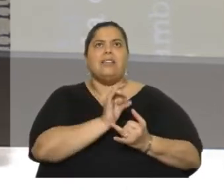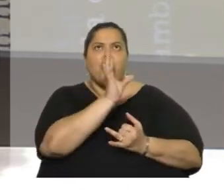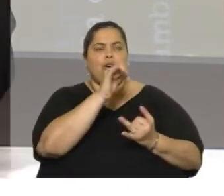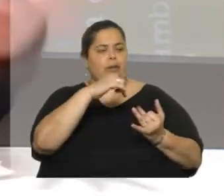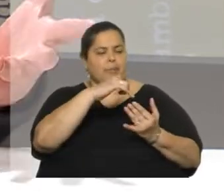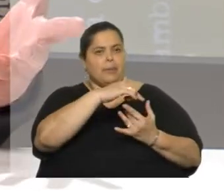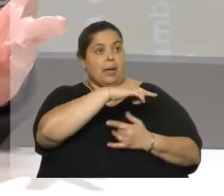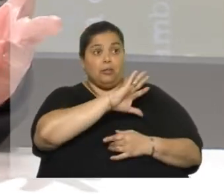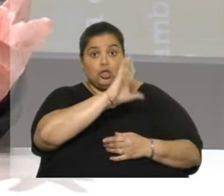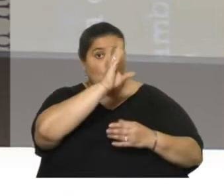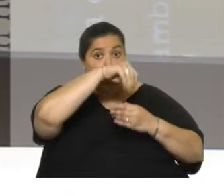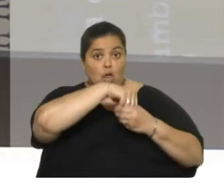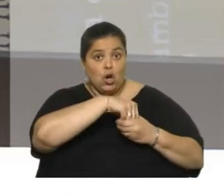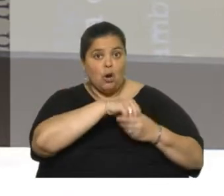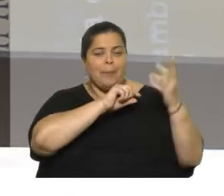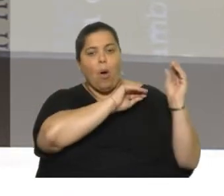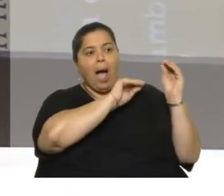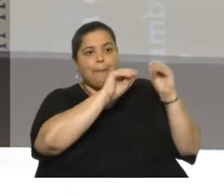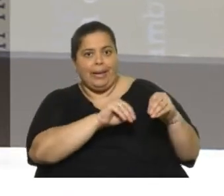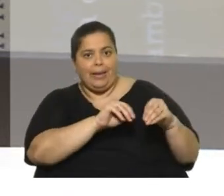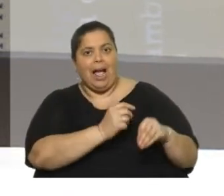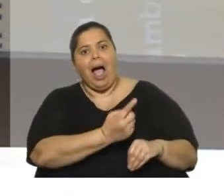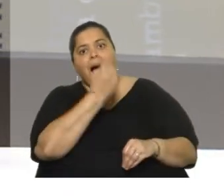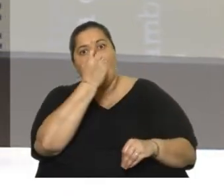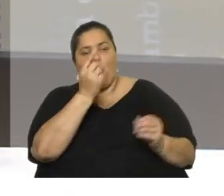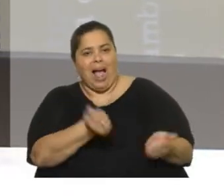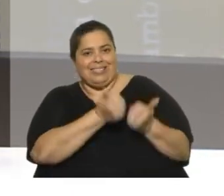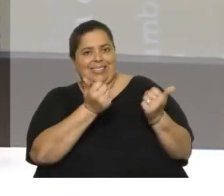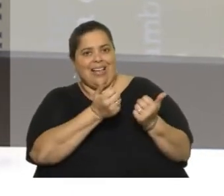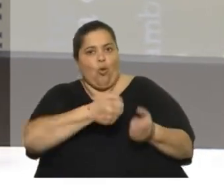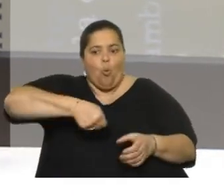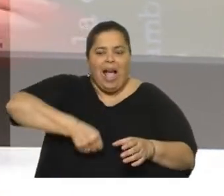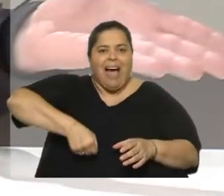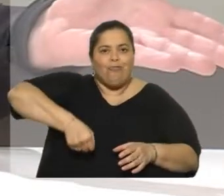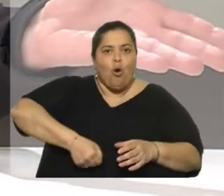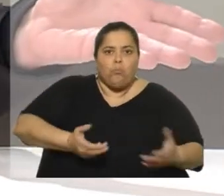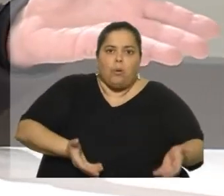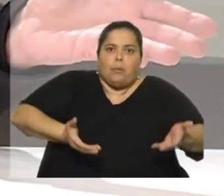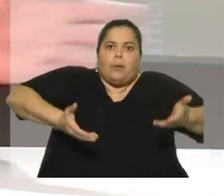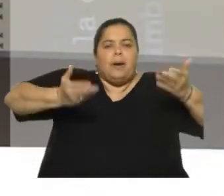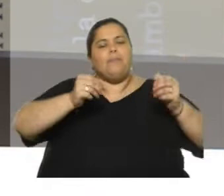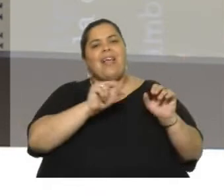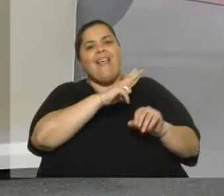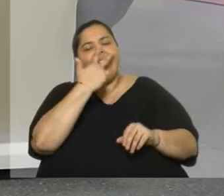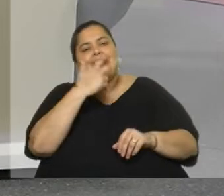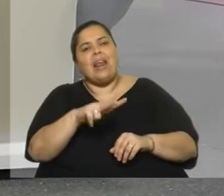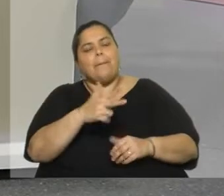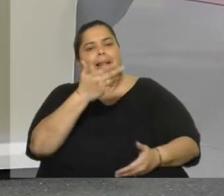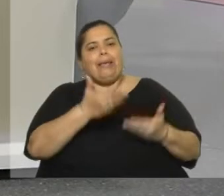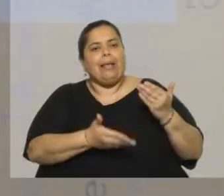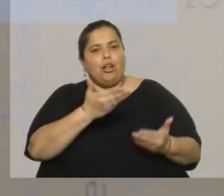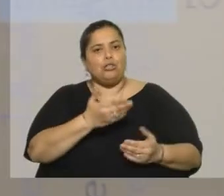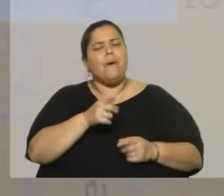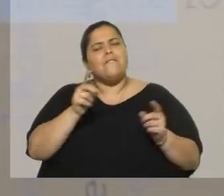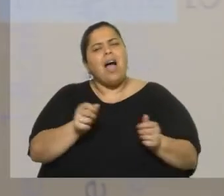que lo repetíamos de memoria? Y bueno, lo aprende como haciendo un gato hidráulico que levante 3.000 kilos. Silveira, cortito, ¿va a haber cambios en